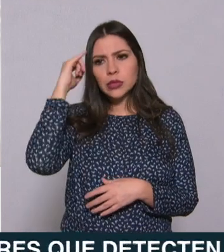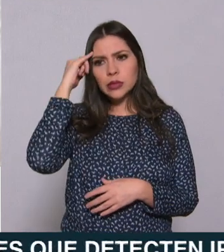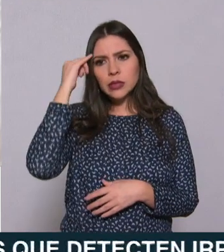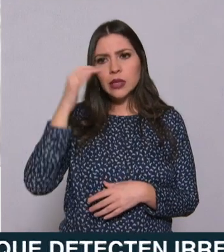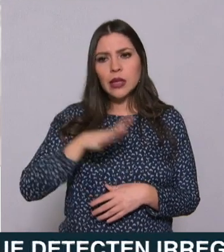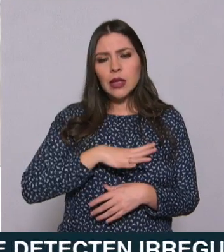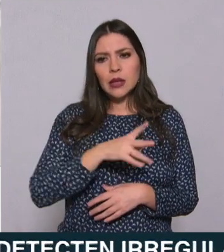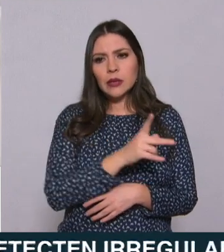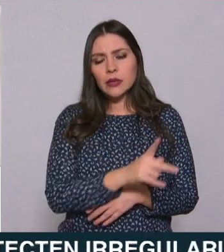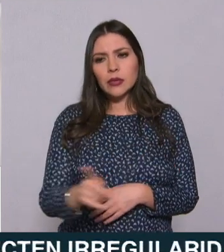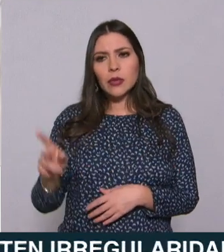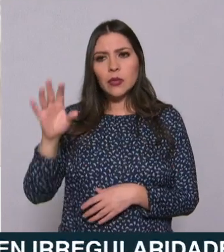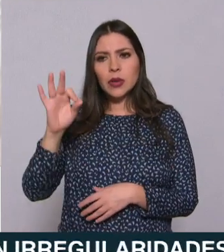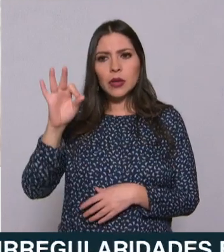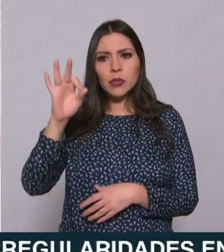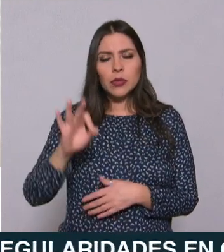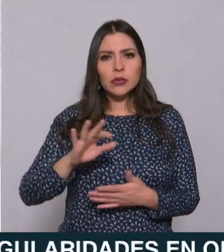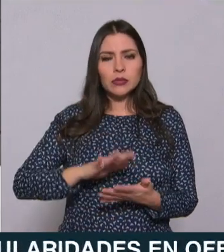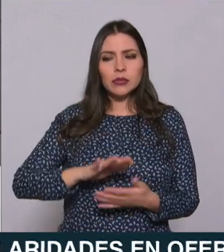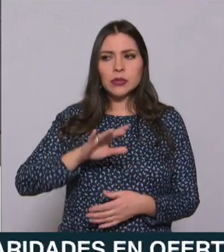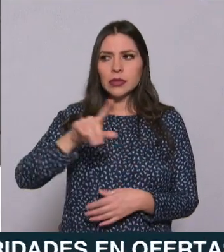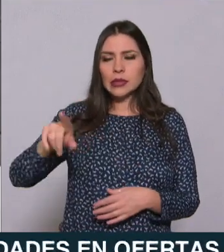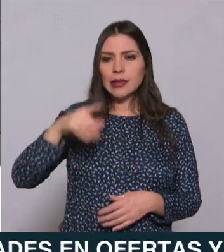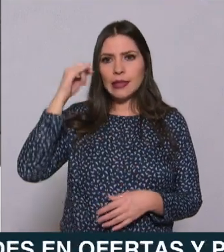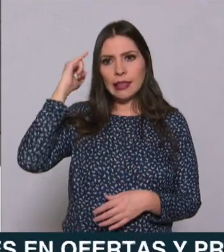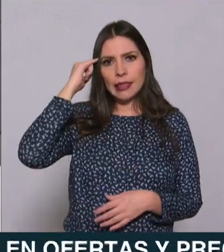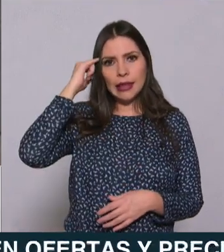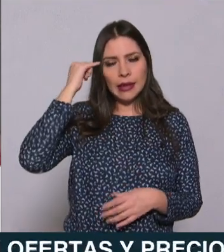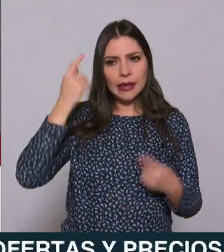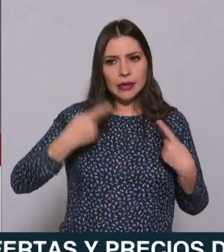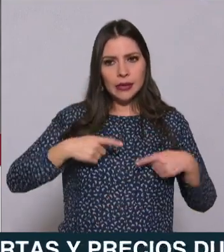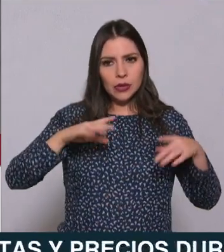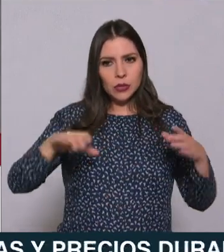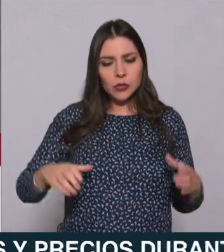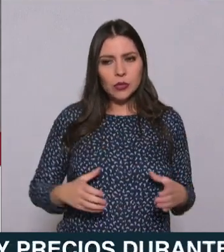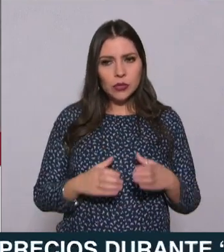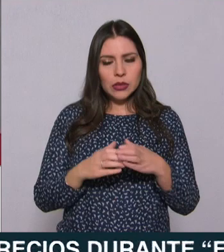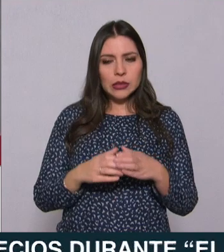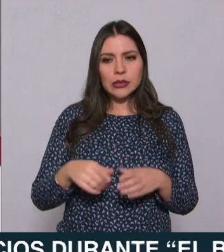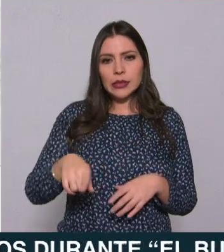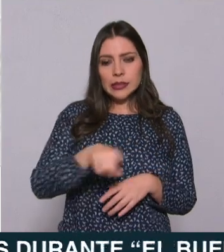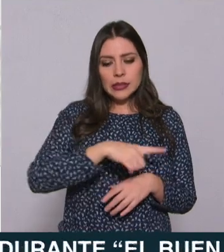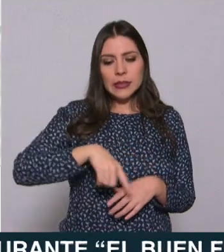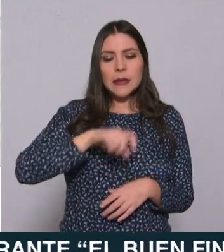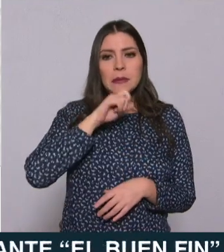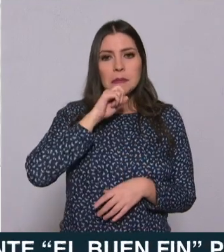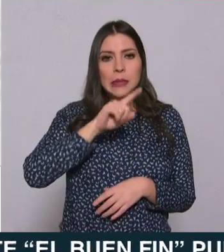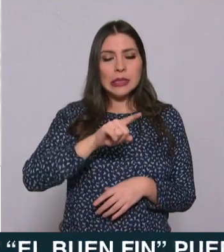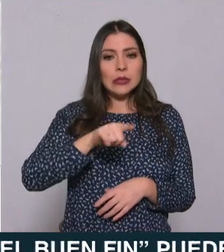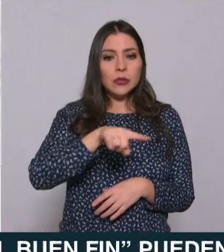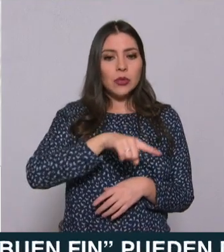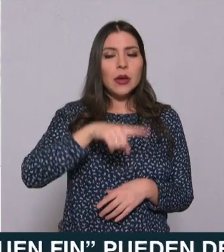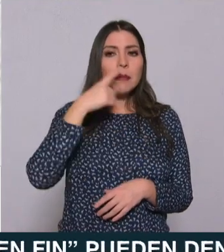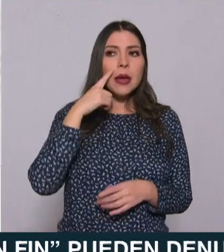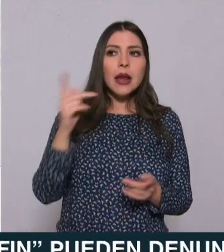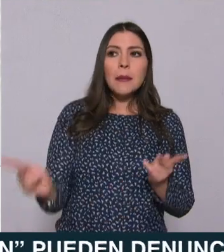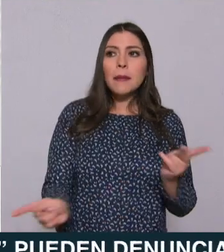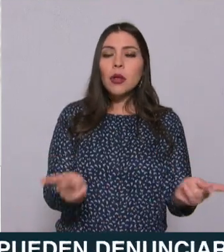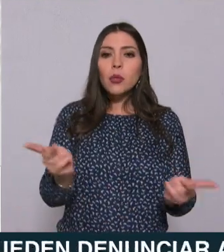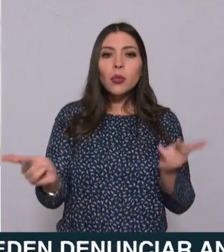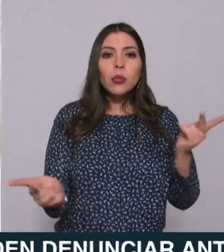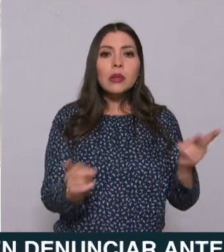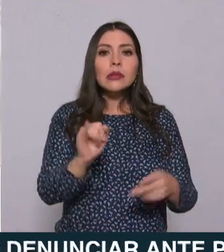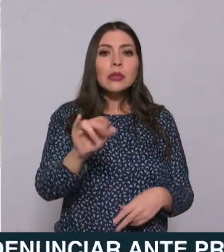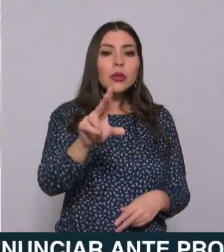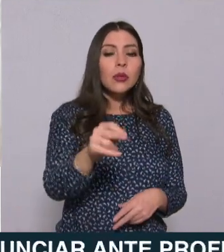40% y más de población indígena que son los destinatarios de este proceso de consulta. Y como ha